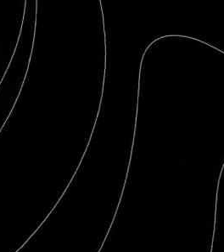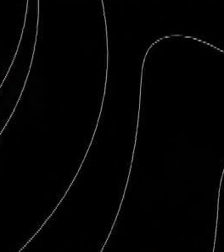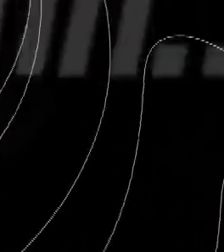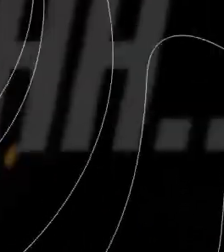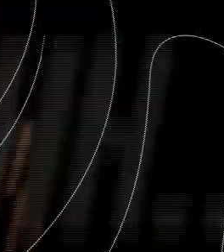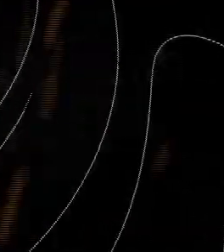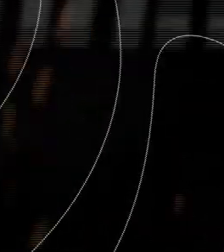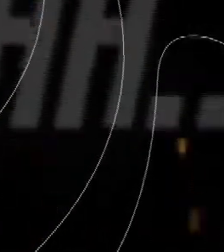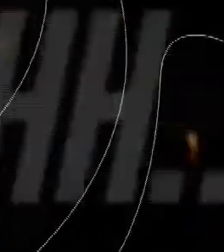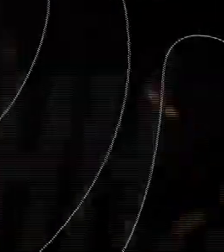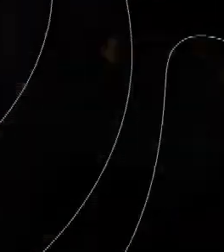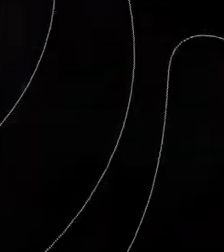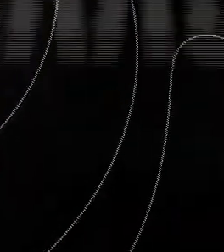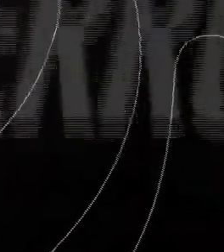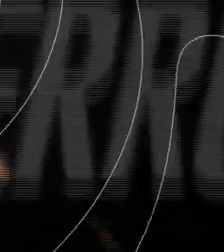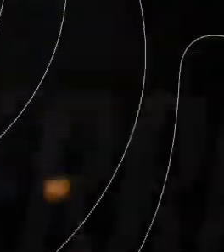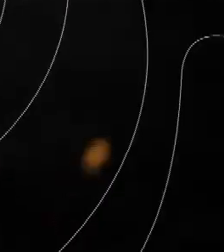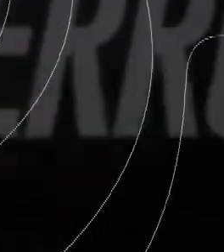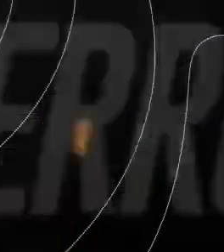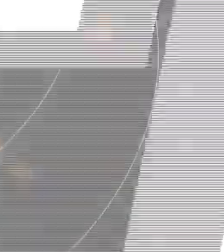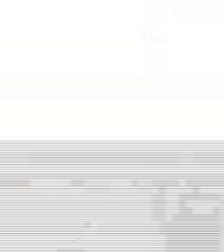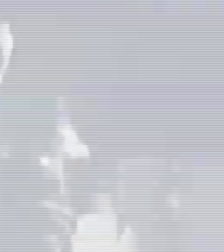¡Oh! ¡Qué fierro, che!